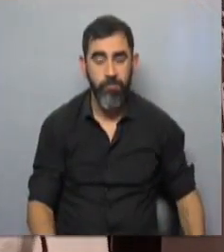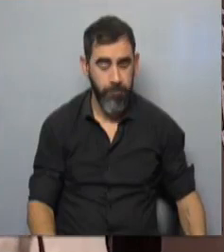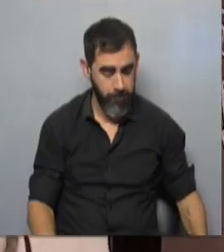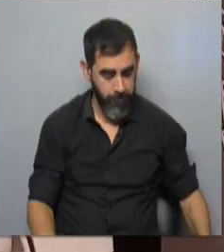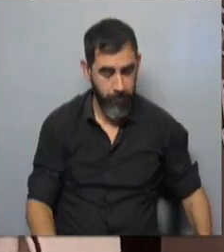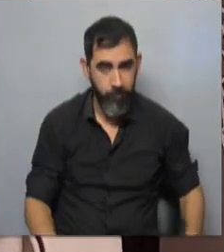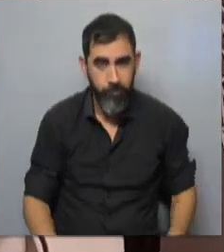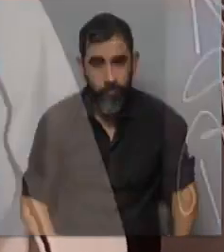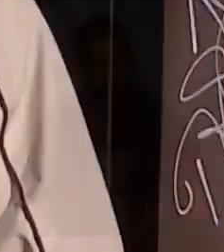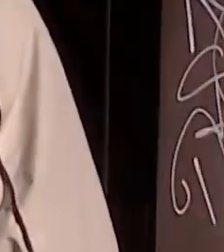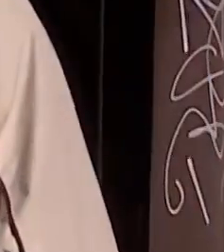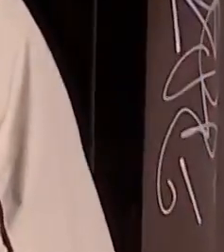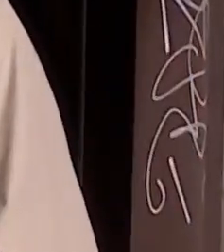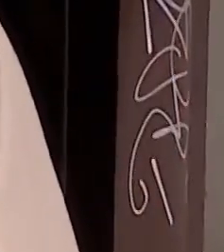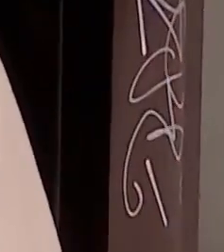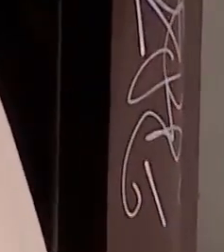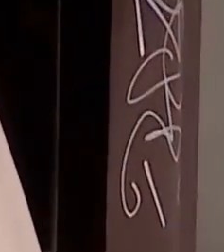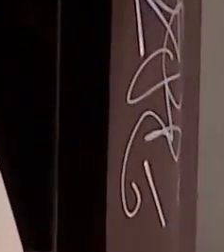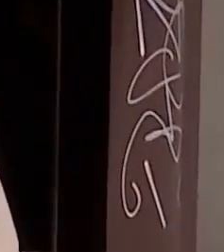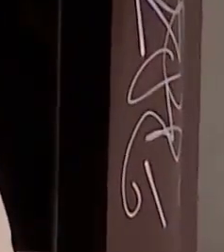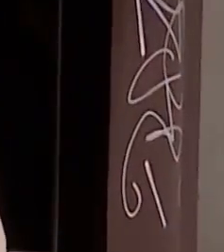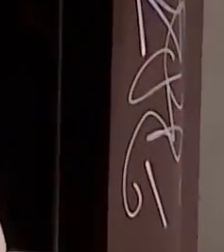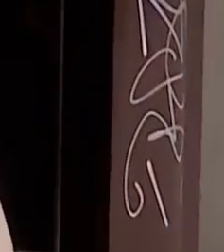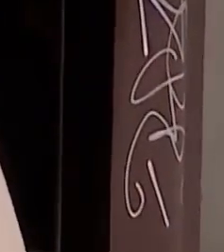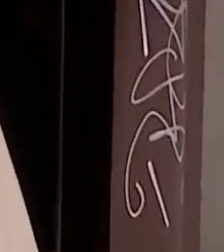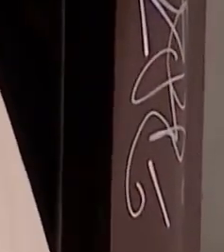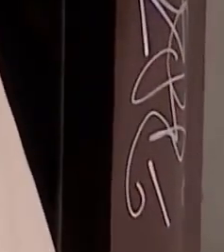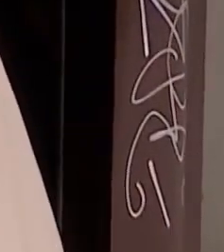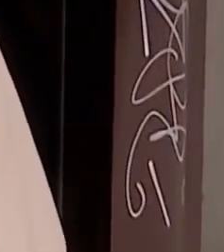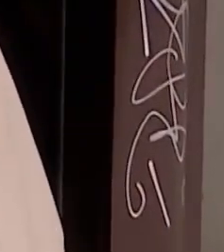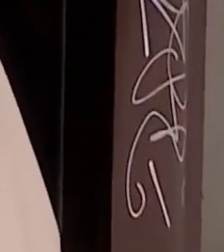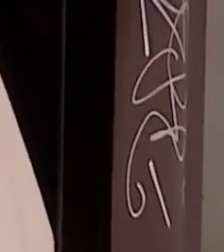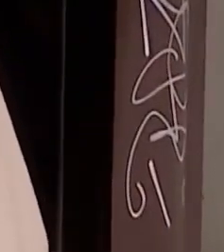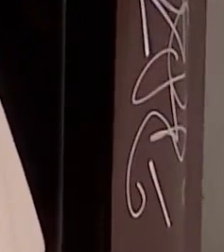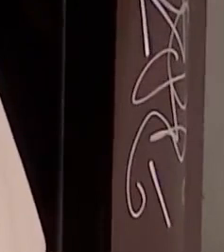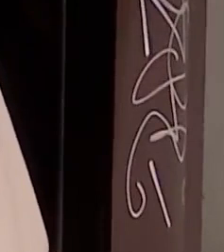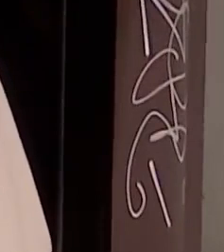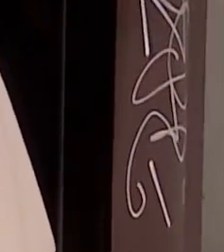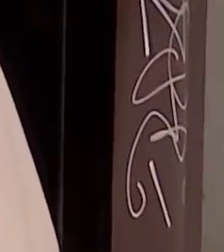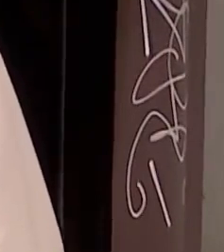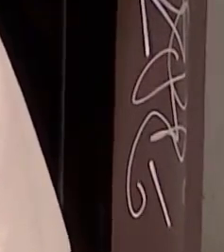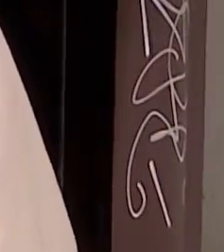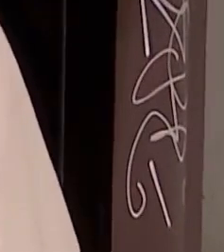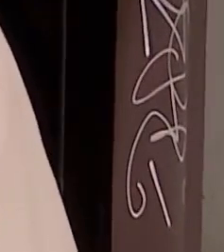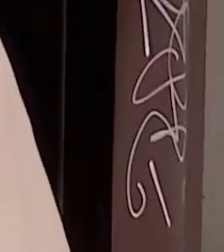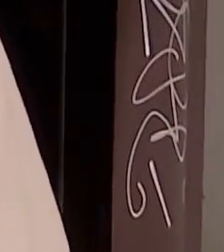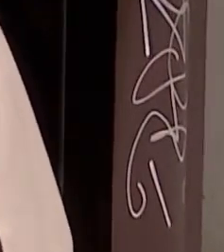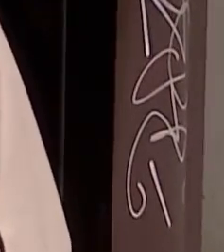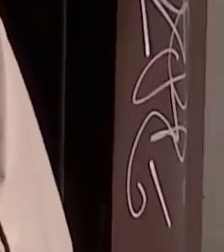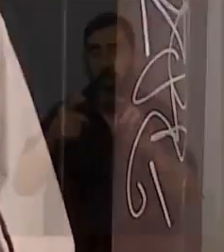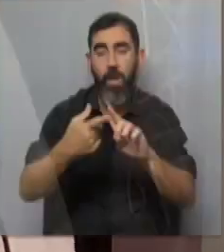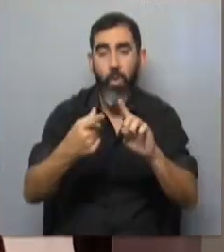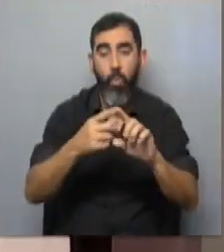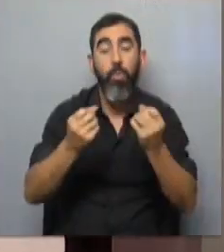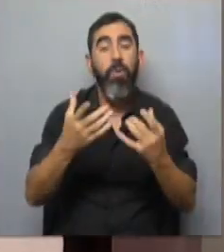pero apareció hace unos 15 días, 20 días atrás, el asilo con una propuesta de una cláusula de paz que nosotros no estamos de acuerdo